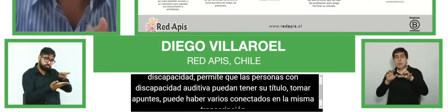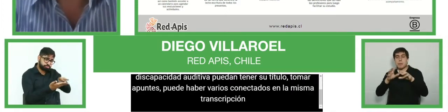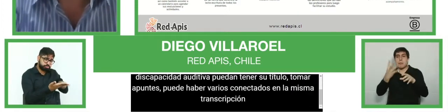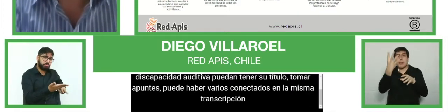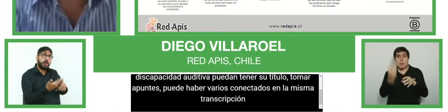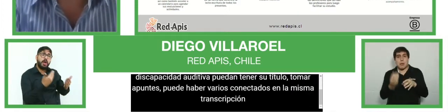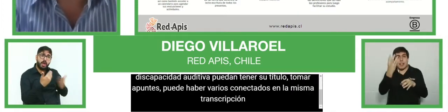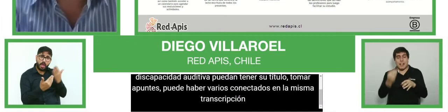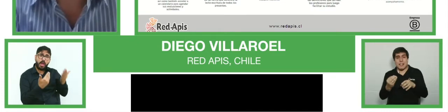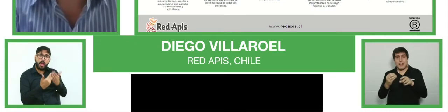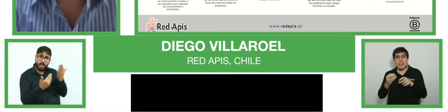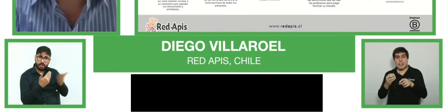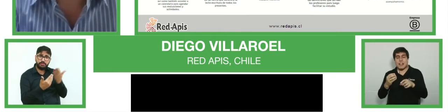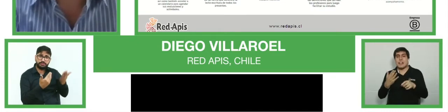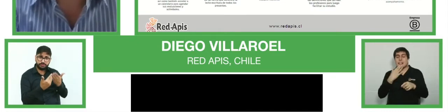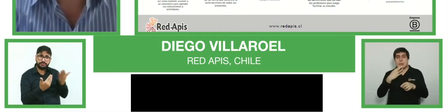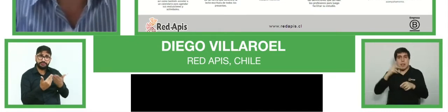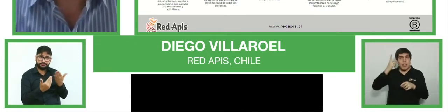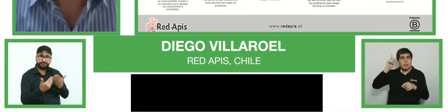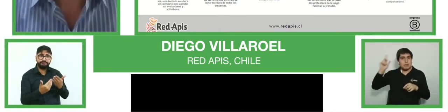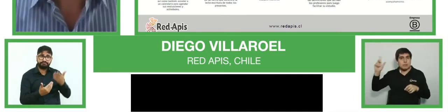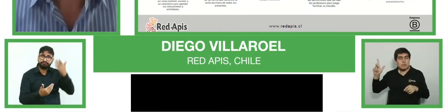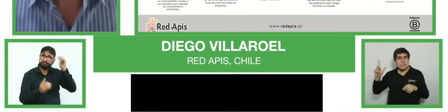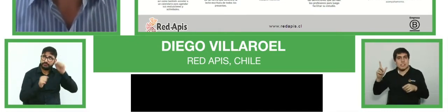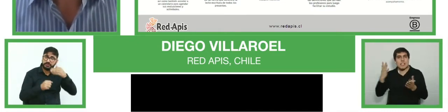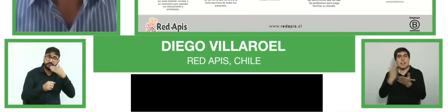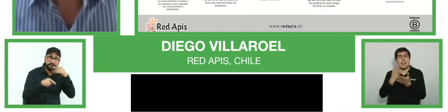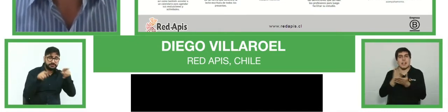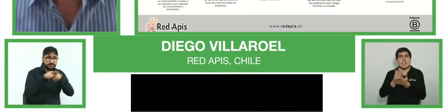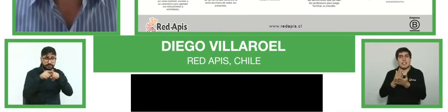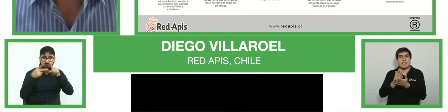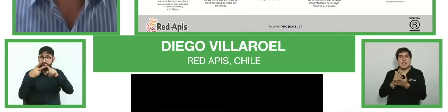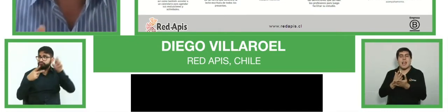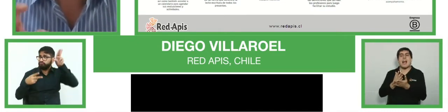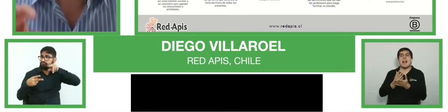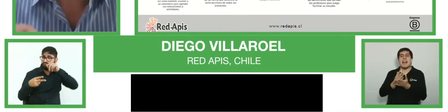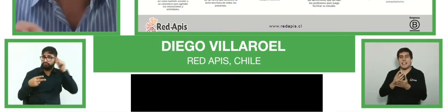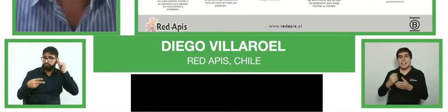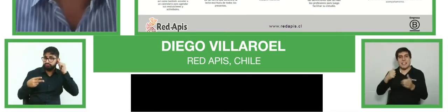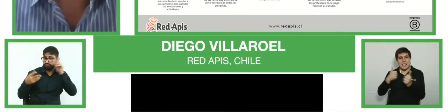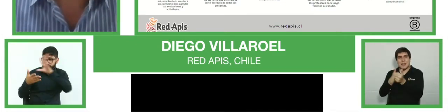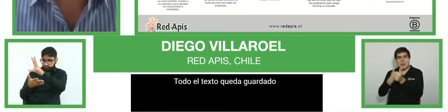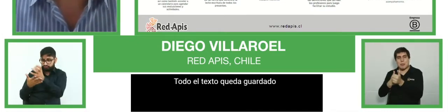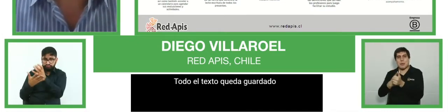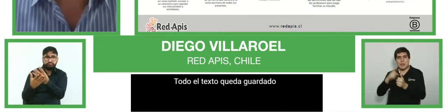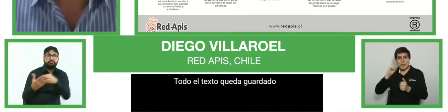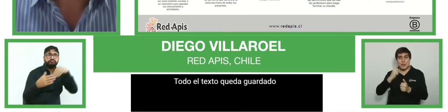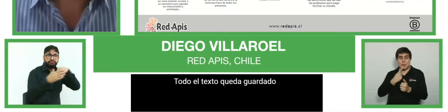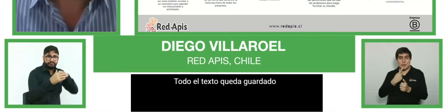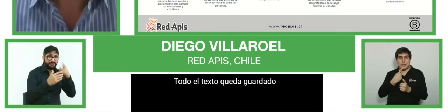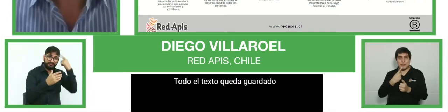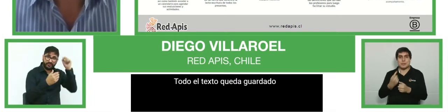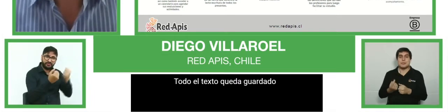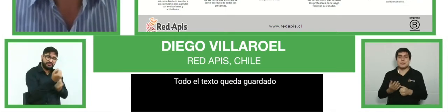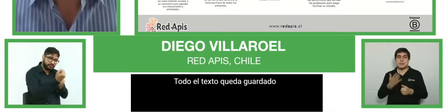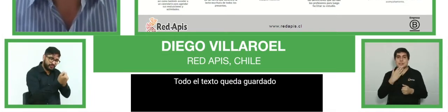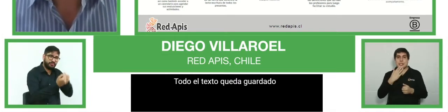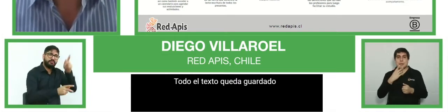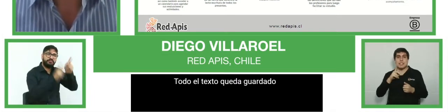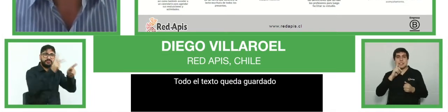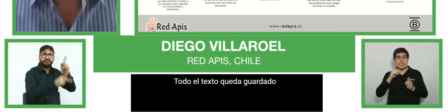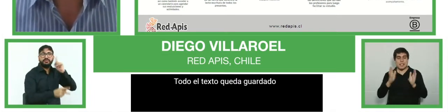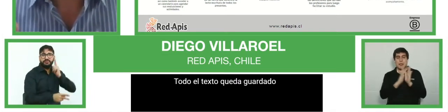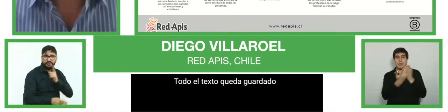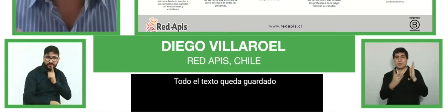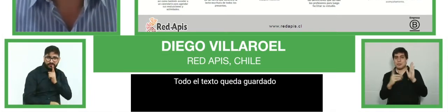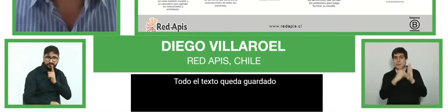puede escuchar el audio de la clase para hacer también un apoyo. Y además también esta plataforma incorpora un diccionario.